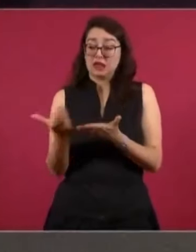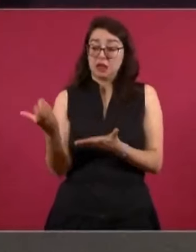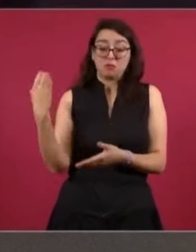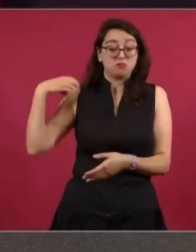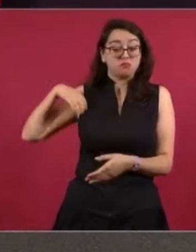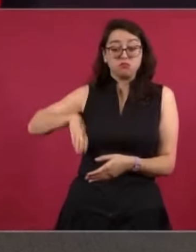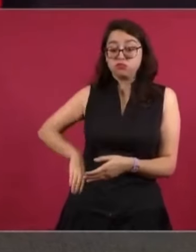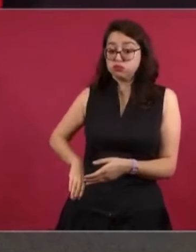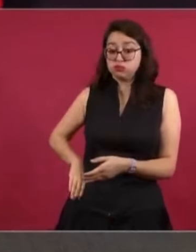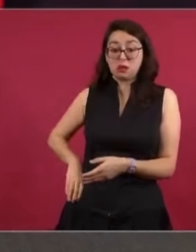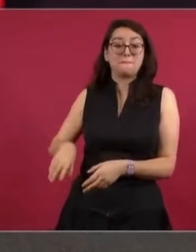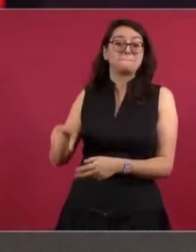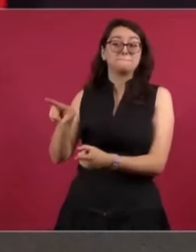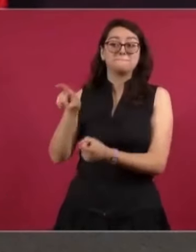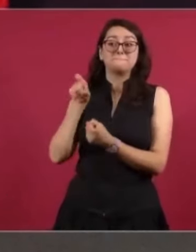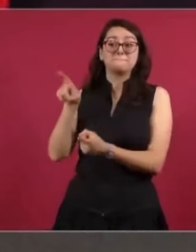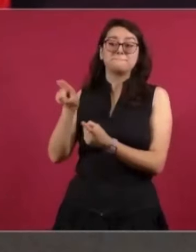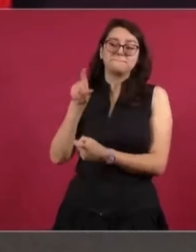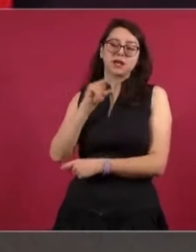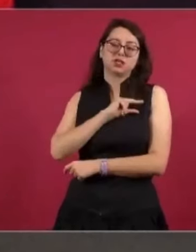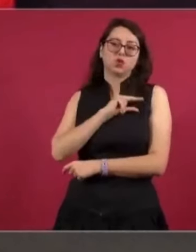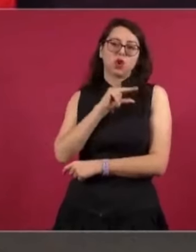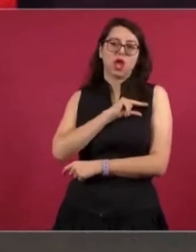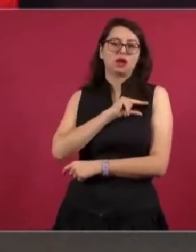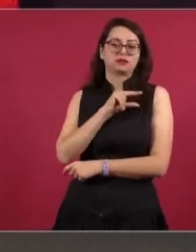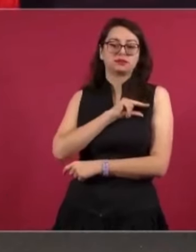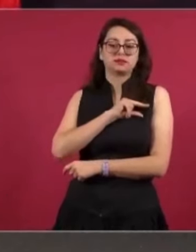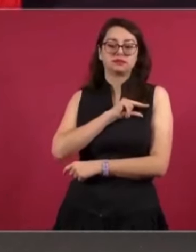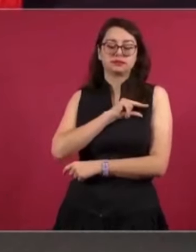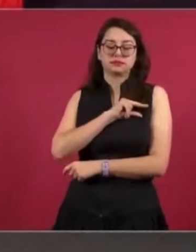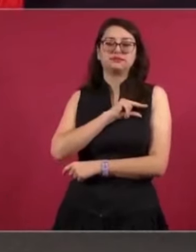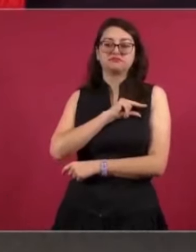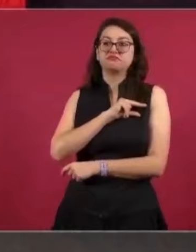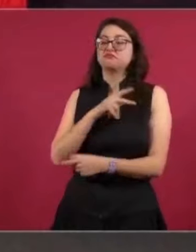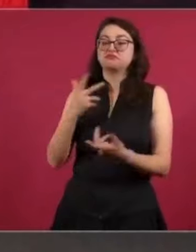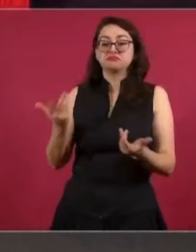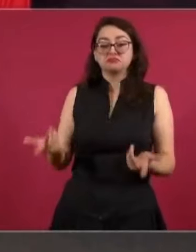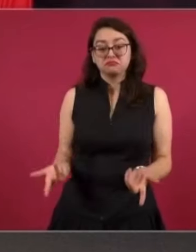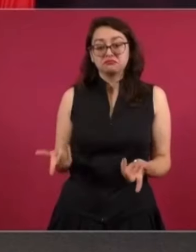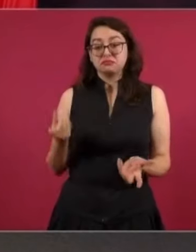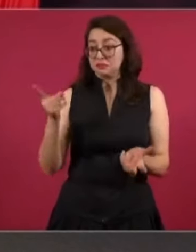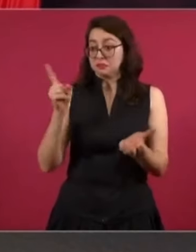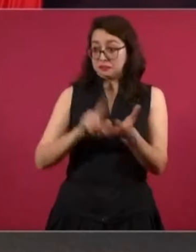Son concesiones que se otorgaron en otros tiempos,